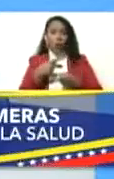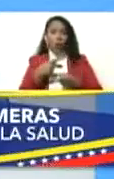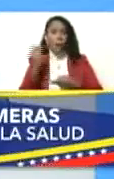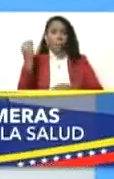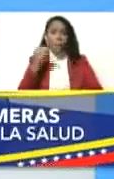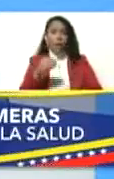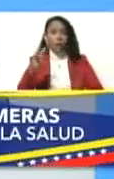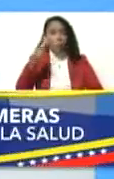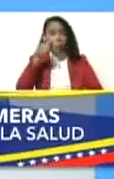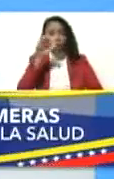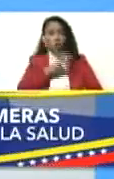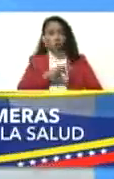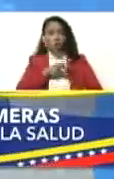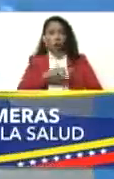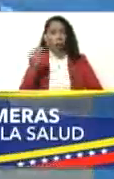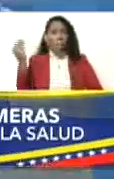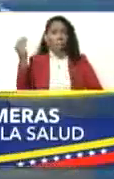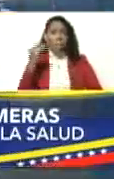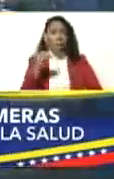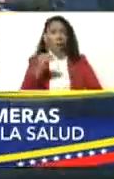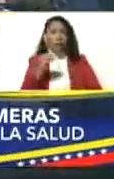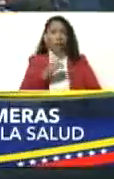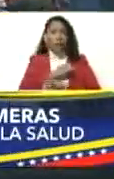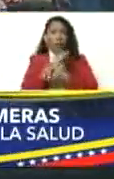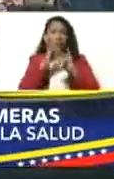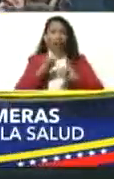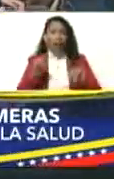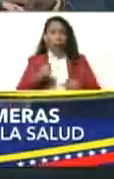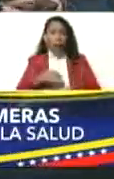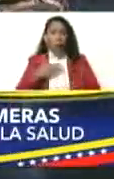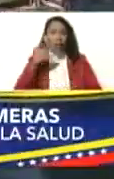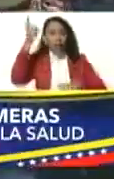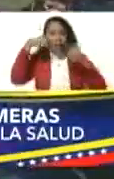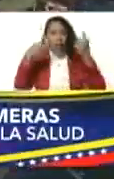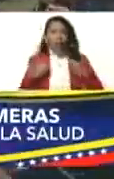seguridad social y la mayor suma de felicidad posible. ¡Chávez vive!